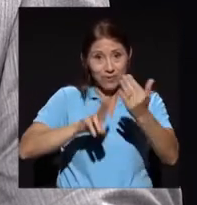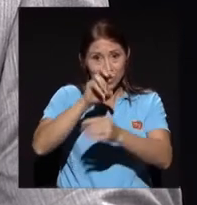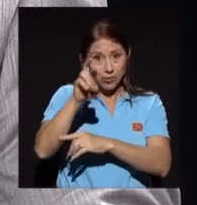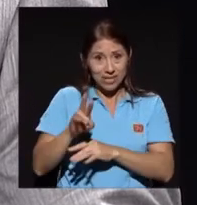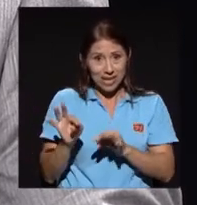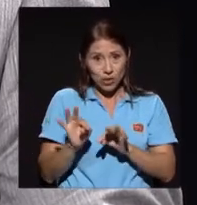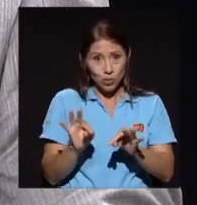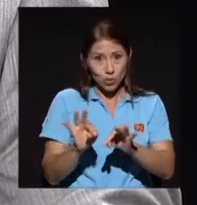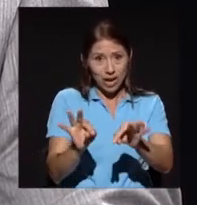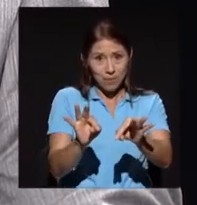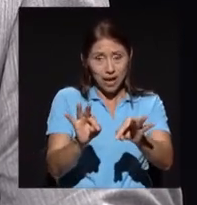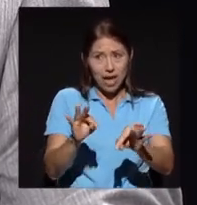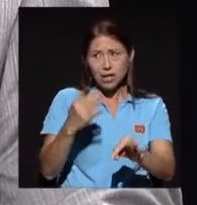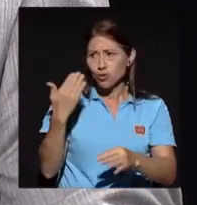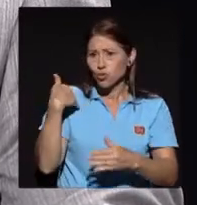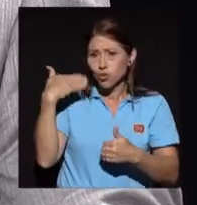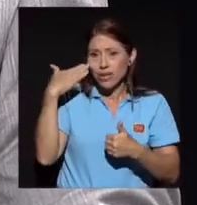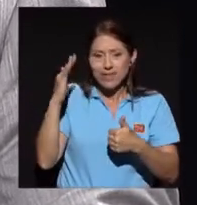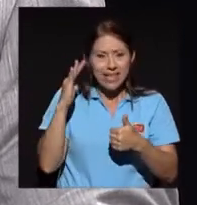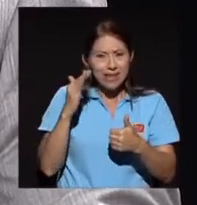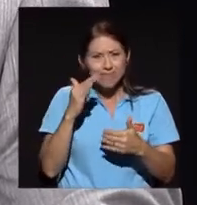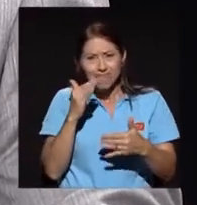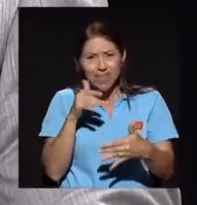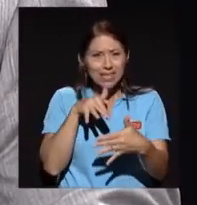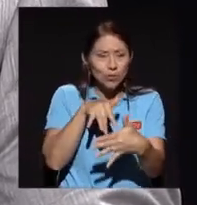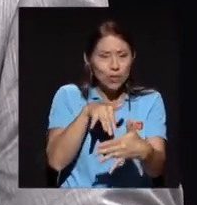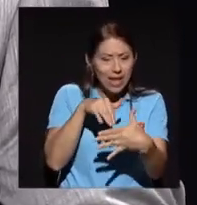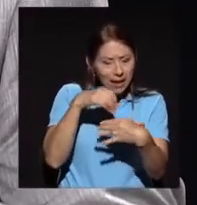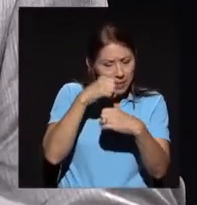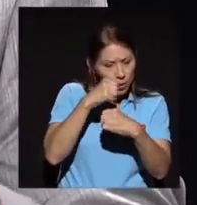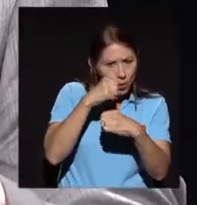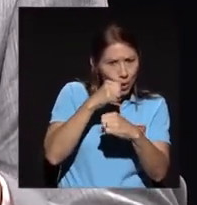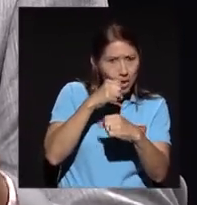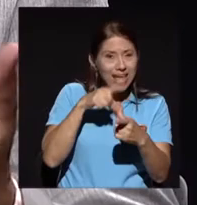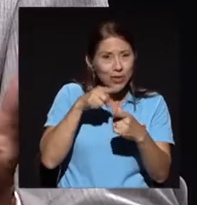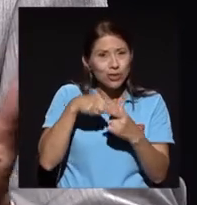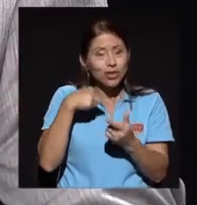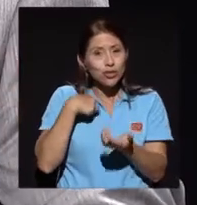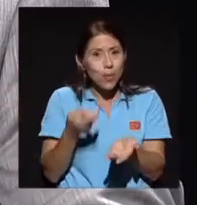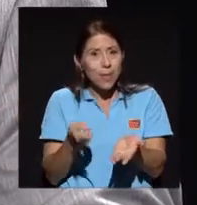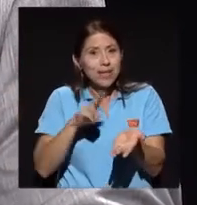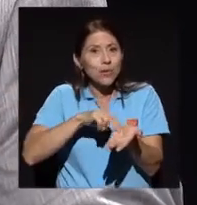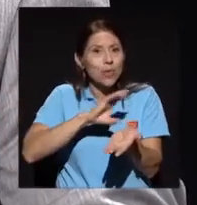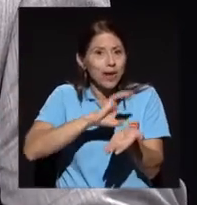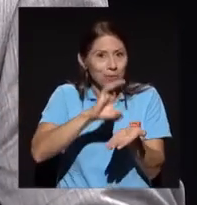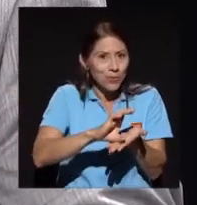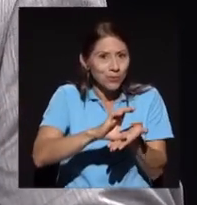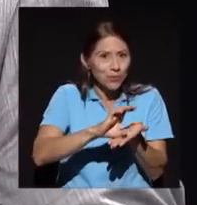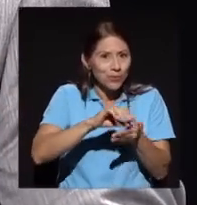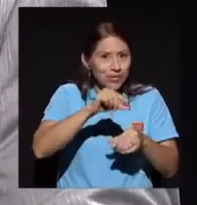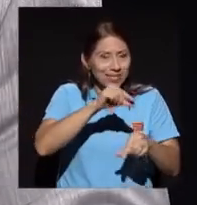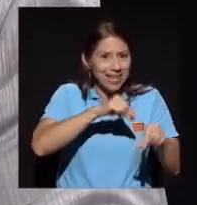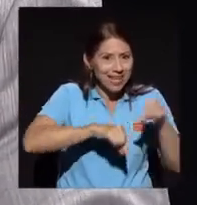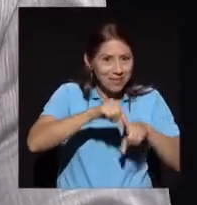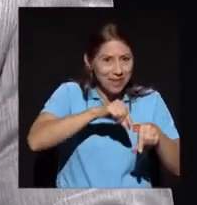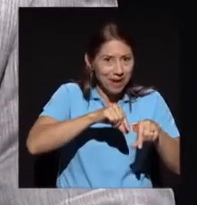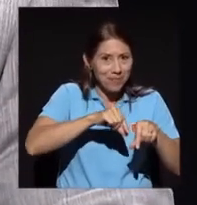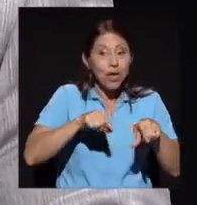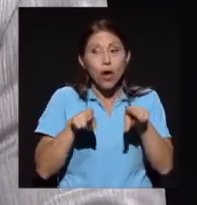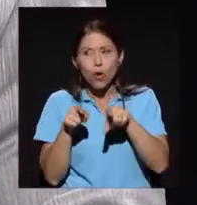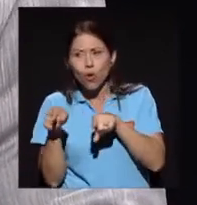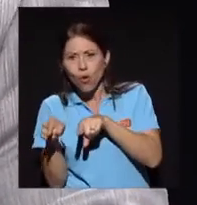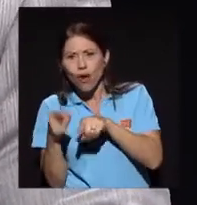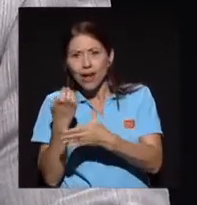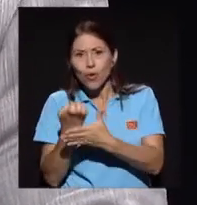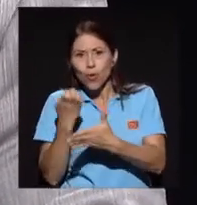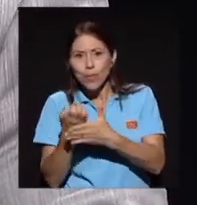aquel entonces no sabía si estudiar microbiología, y entonces llevé algunos cursos de química o economía, y estaba llevando los cursos de principios de economía, y tuve la fortuna que